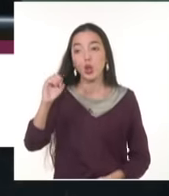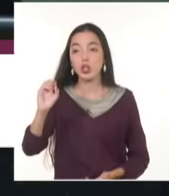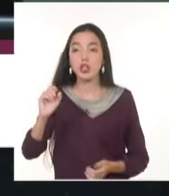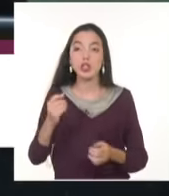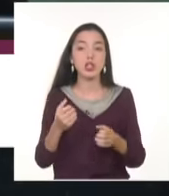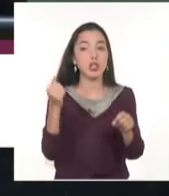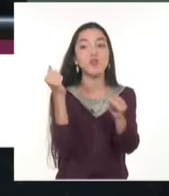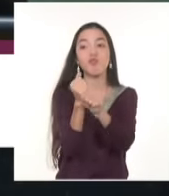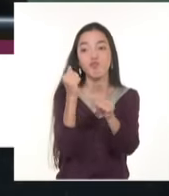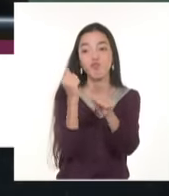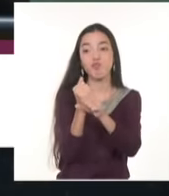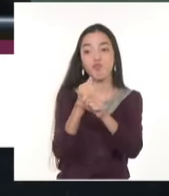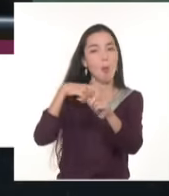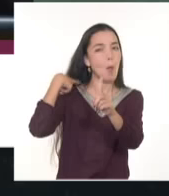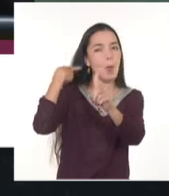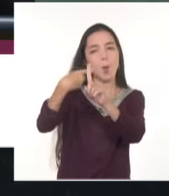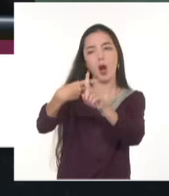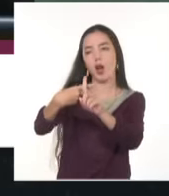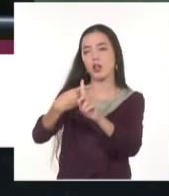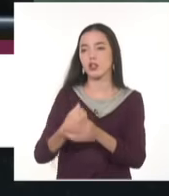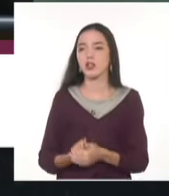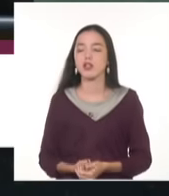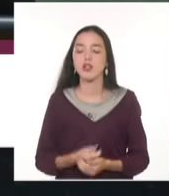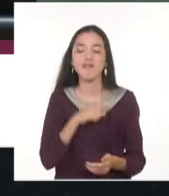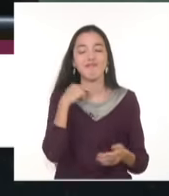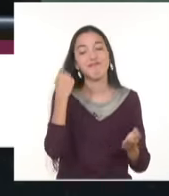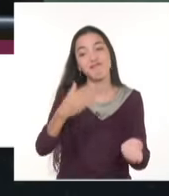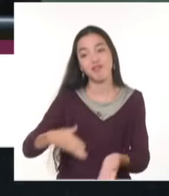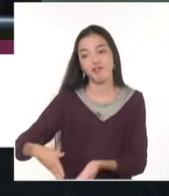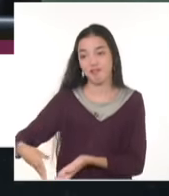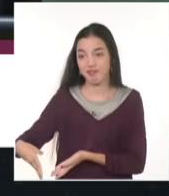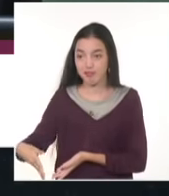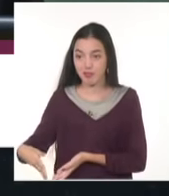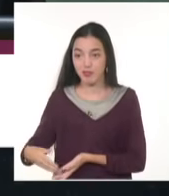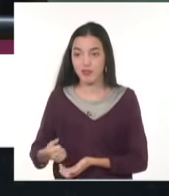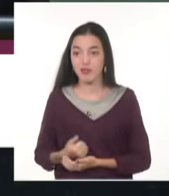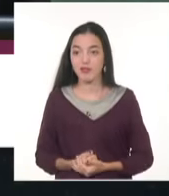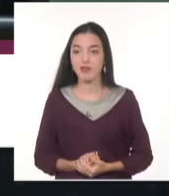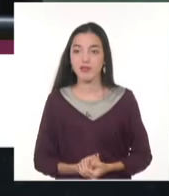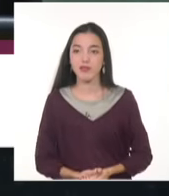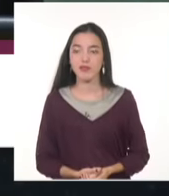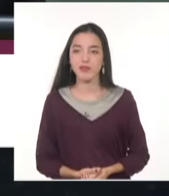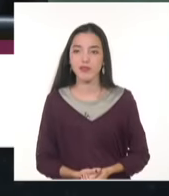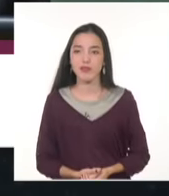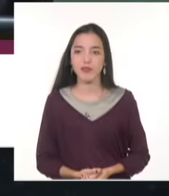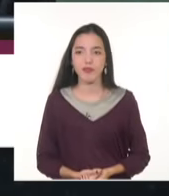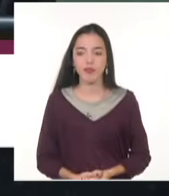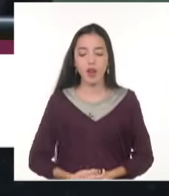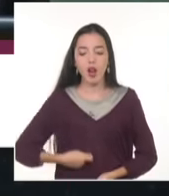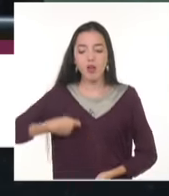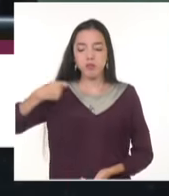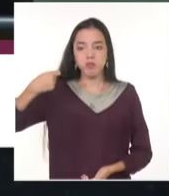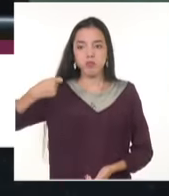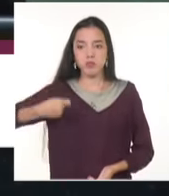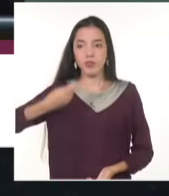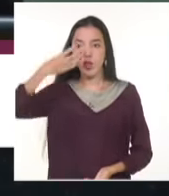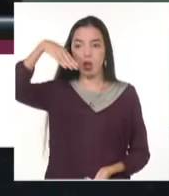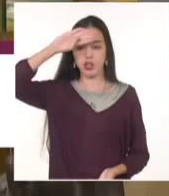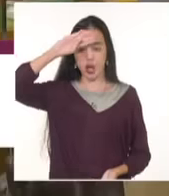organización también asesinados. La posición de Cuba es clara e